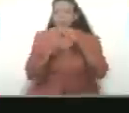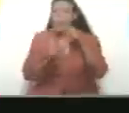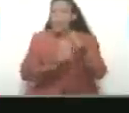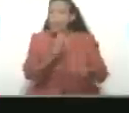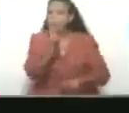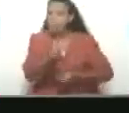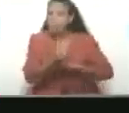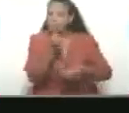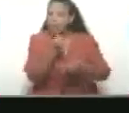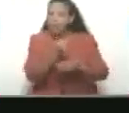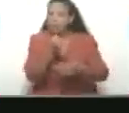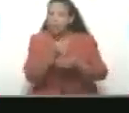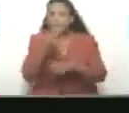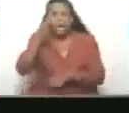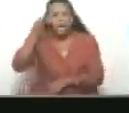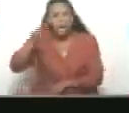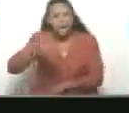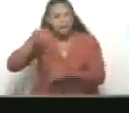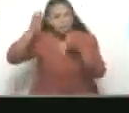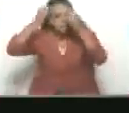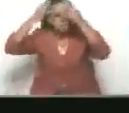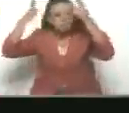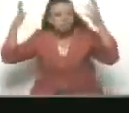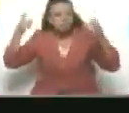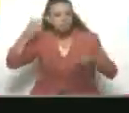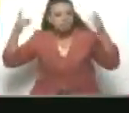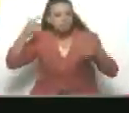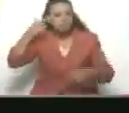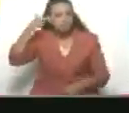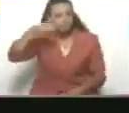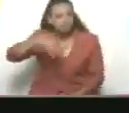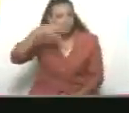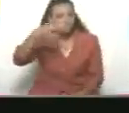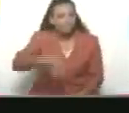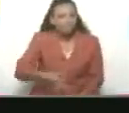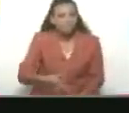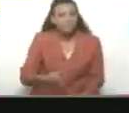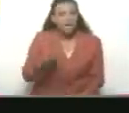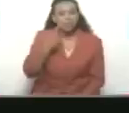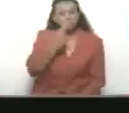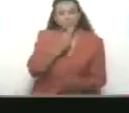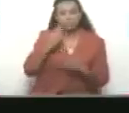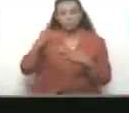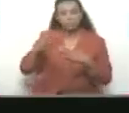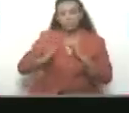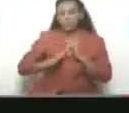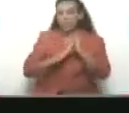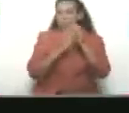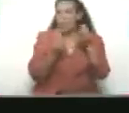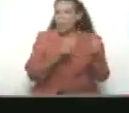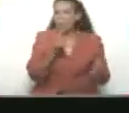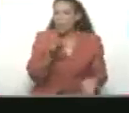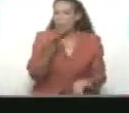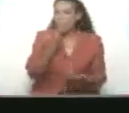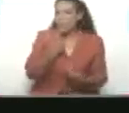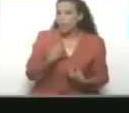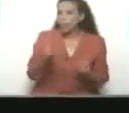esta realidad hecha hoy desde su compromiso y liderazgo mi comandante